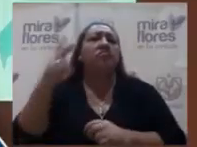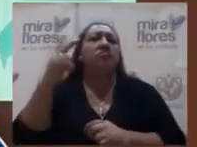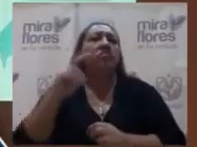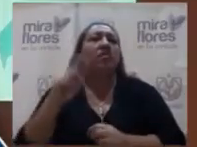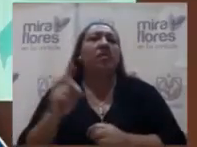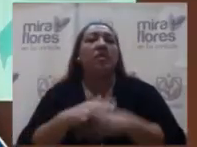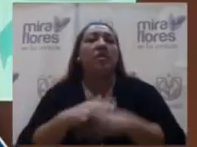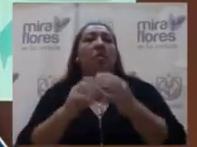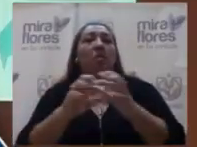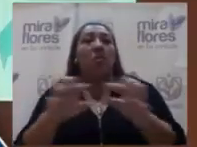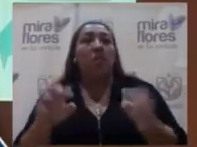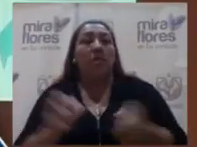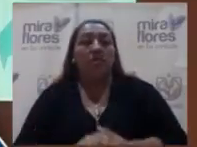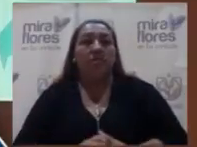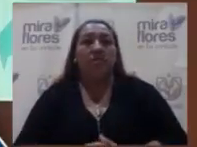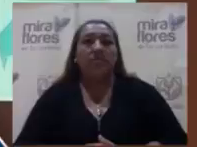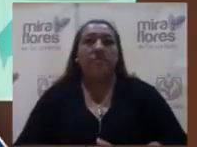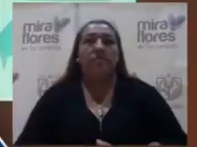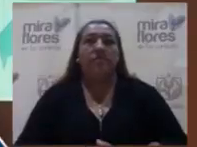de la población